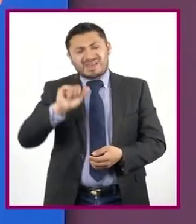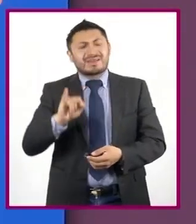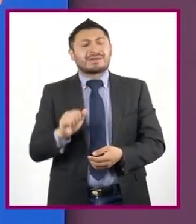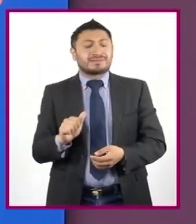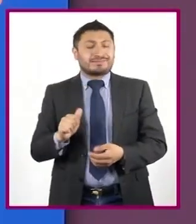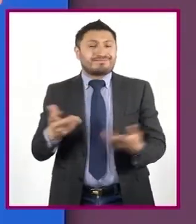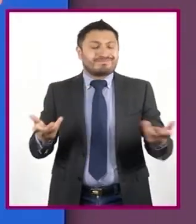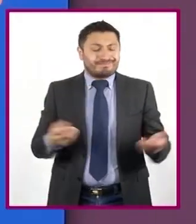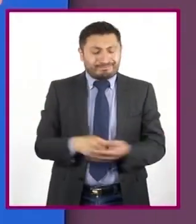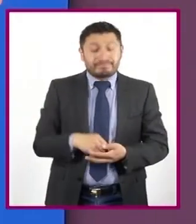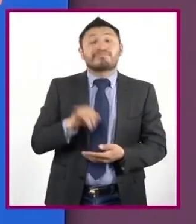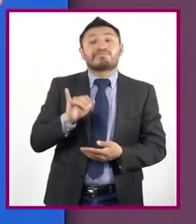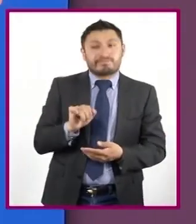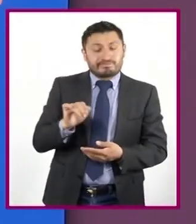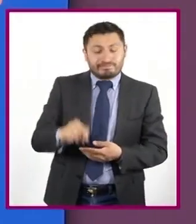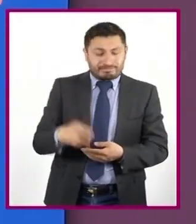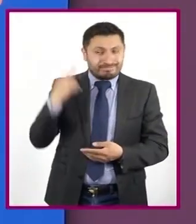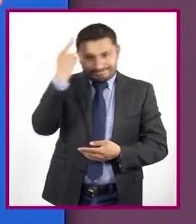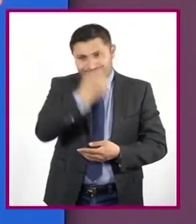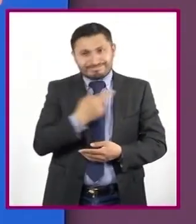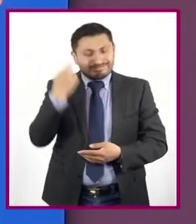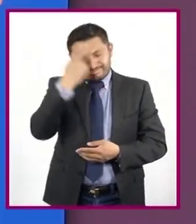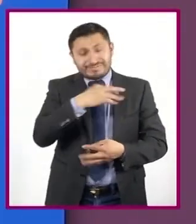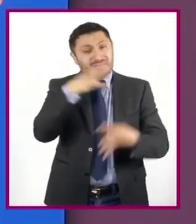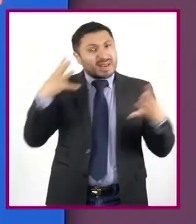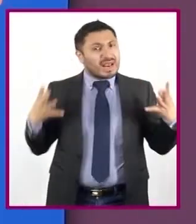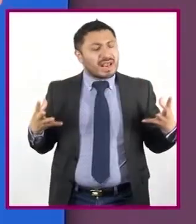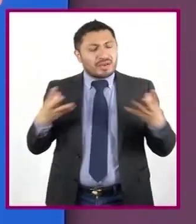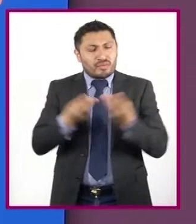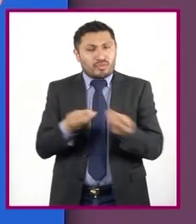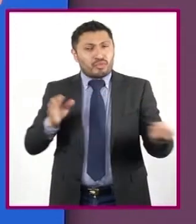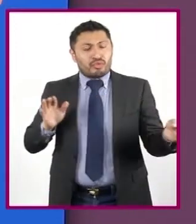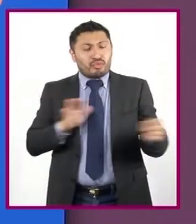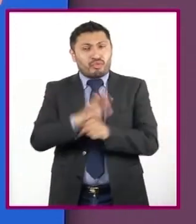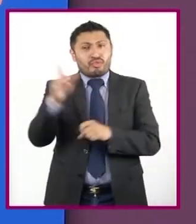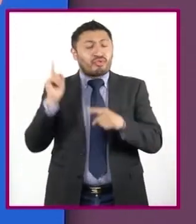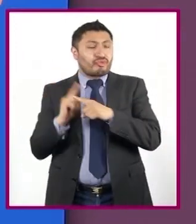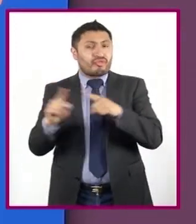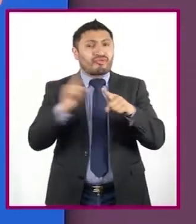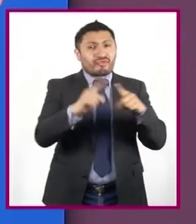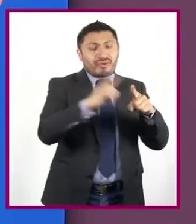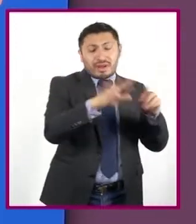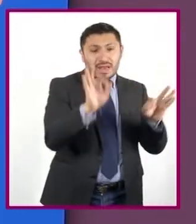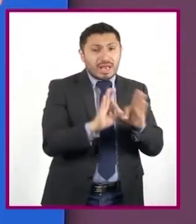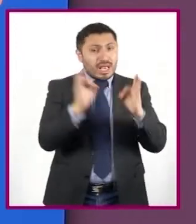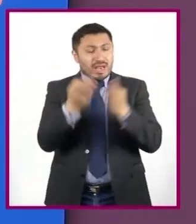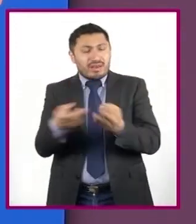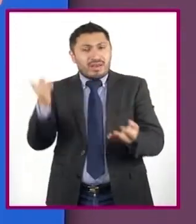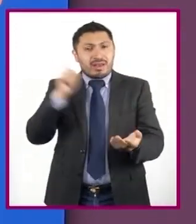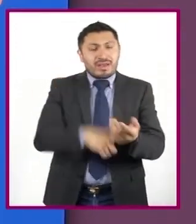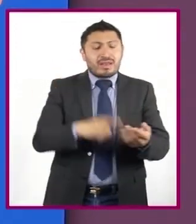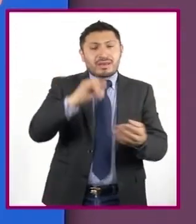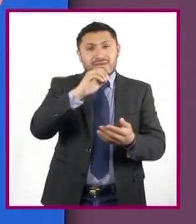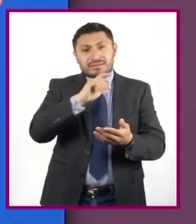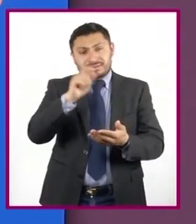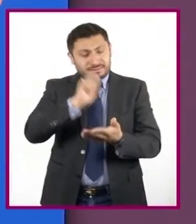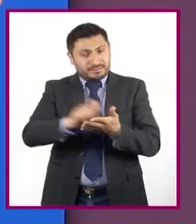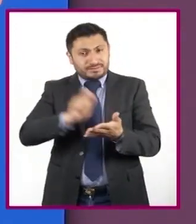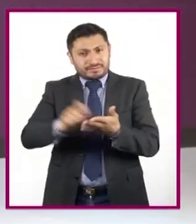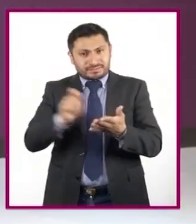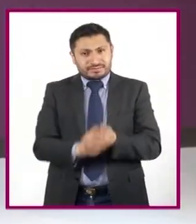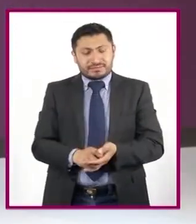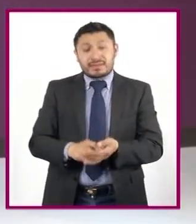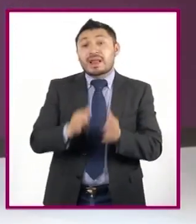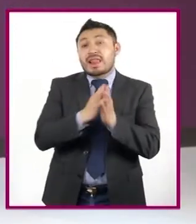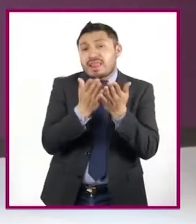Claro que sí. Vamos a repasar entre todos cuáles son las diferentes formas como aparecen citados los textos, ya